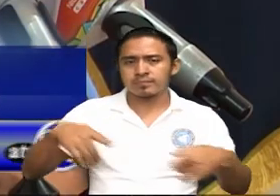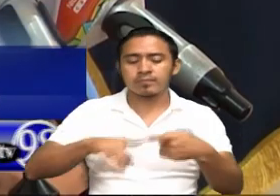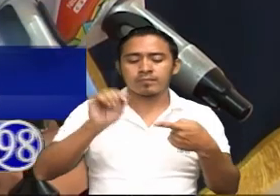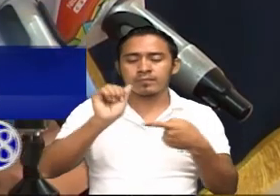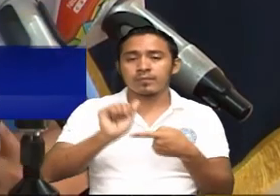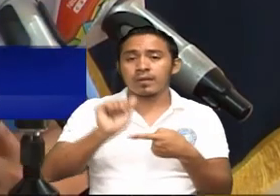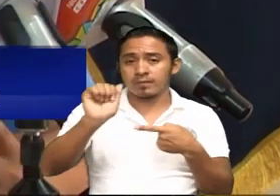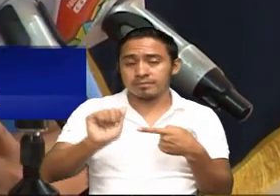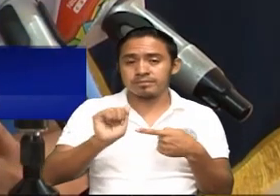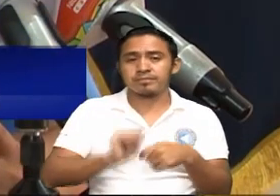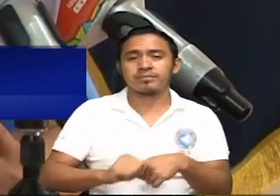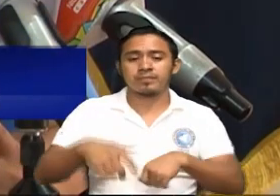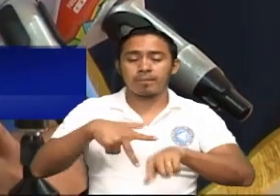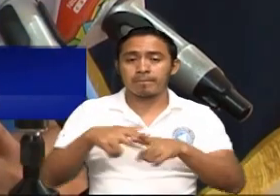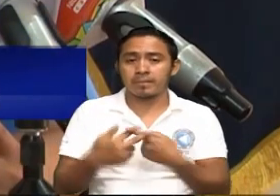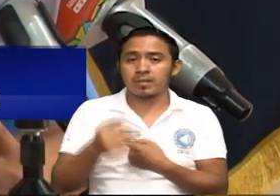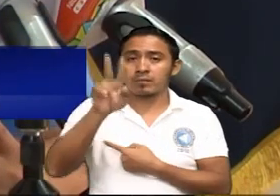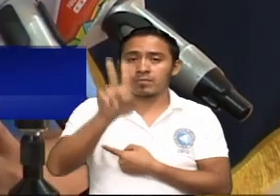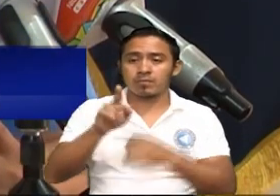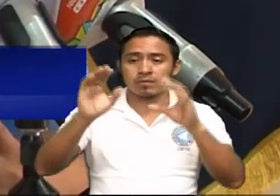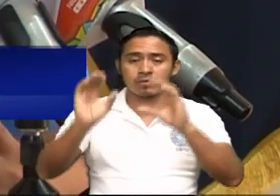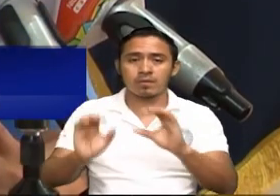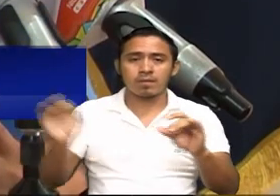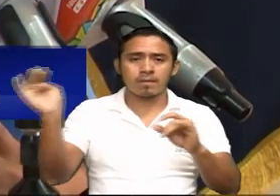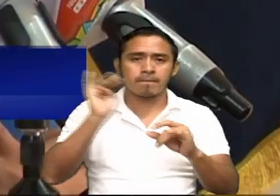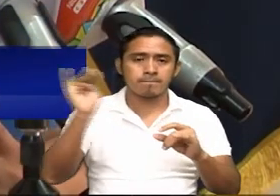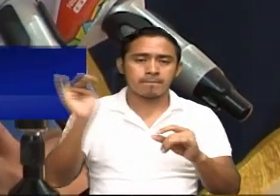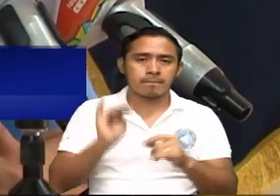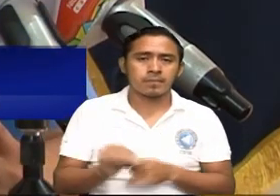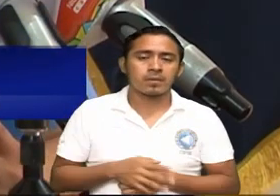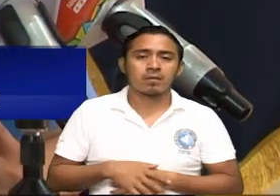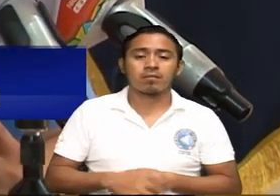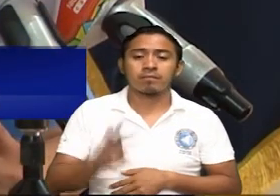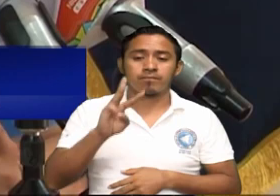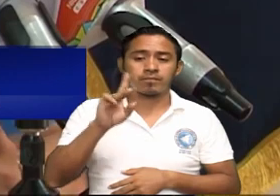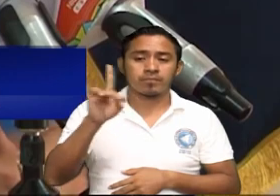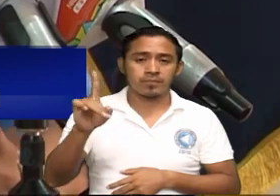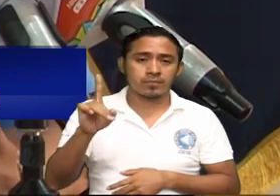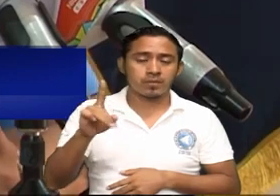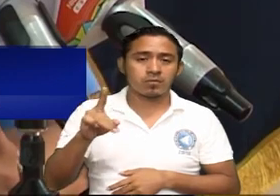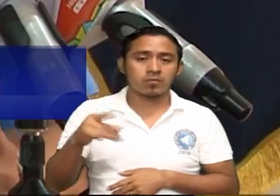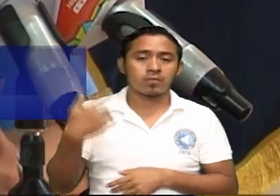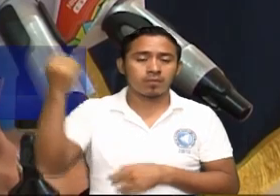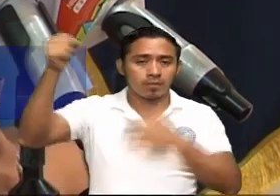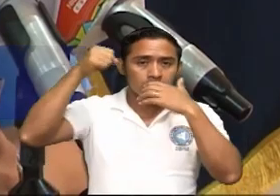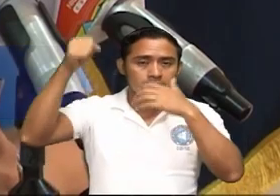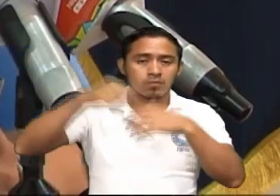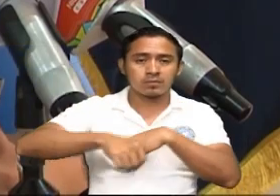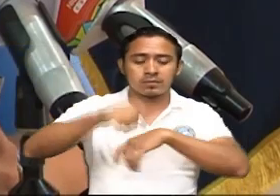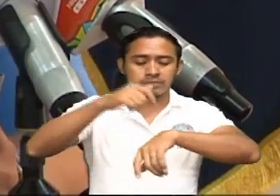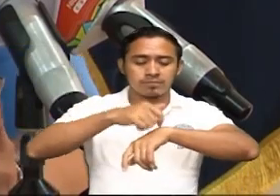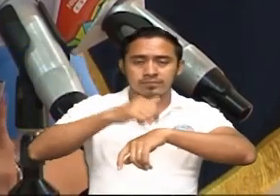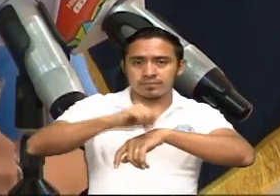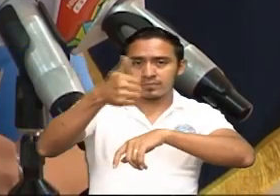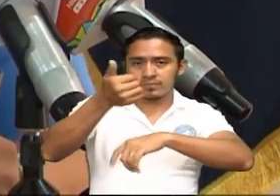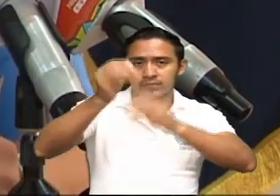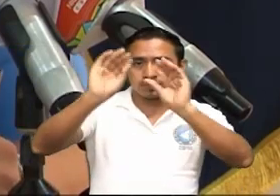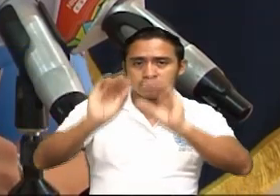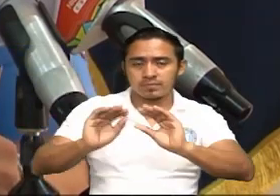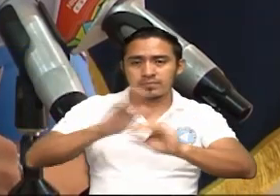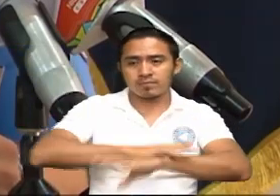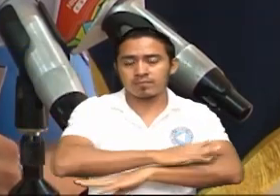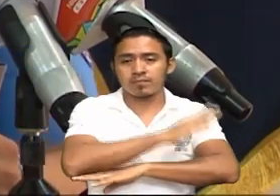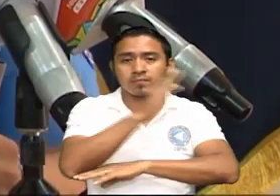A partir de las 2 de la tarde del día miércoles 31 de julio a las 6 de la tarde del